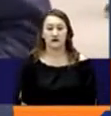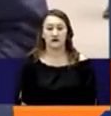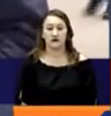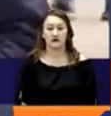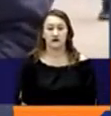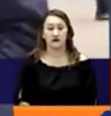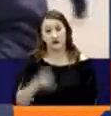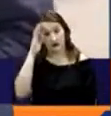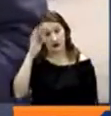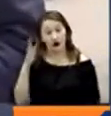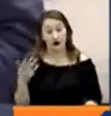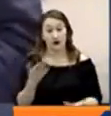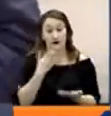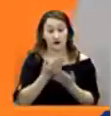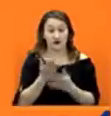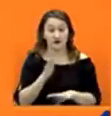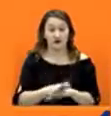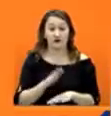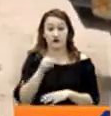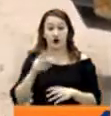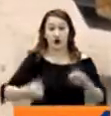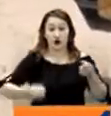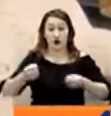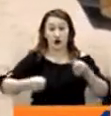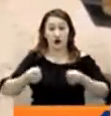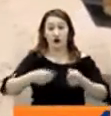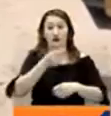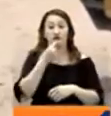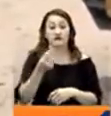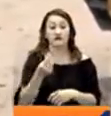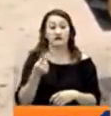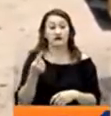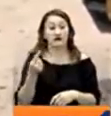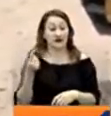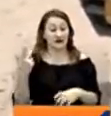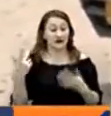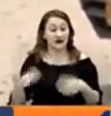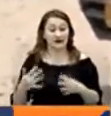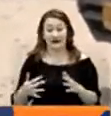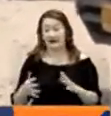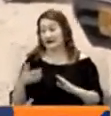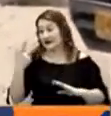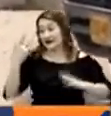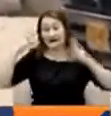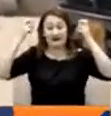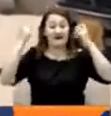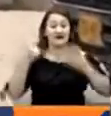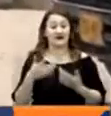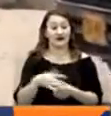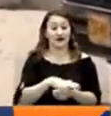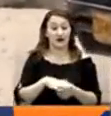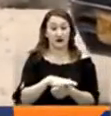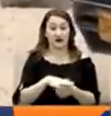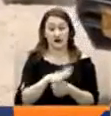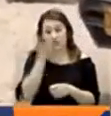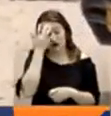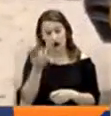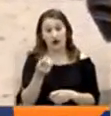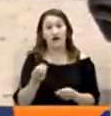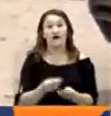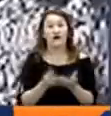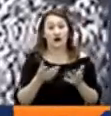Hola, José Fernando, muy buenas tardes. Pues los conductores han manifestado estar desesperados con esta situación debido a que en muchas ocasiones varios de ellos se han